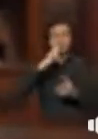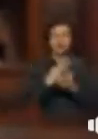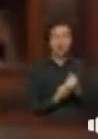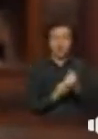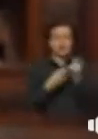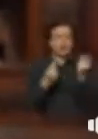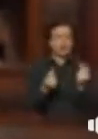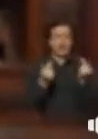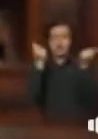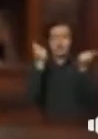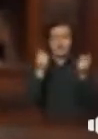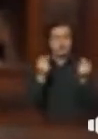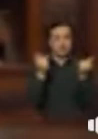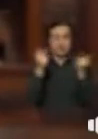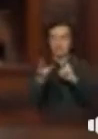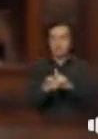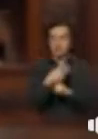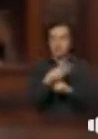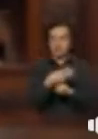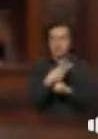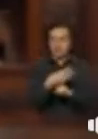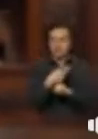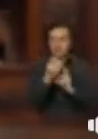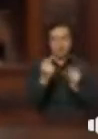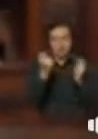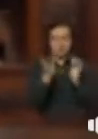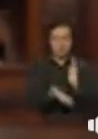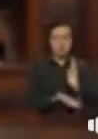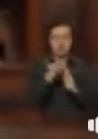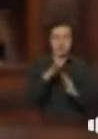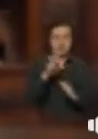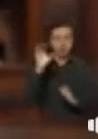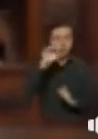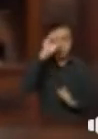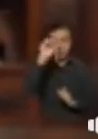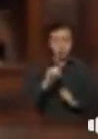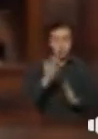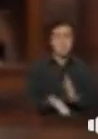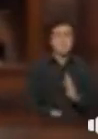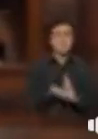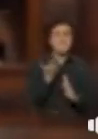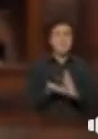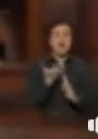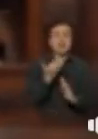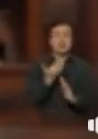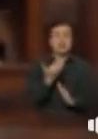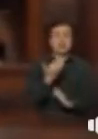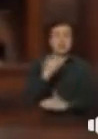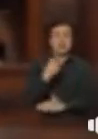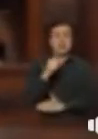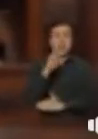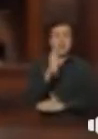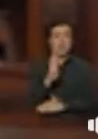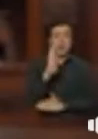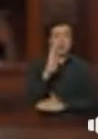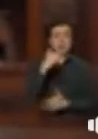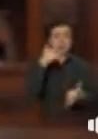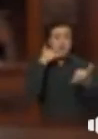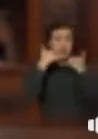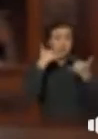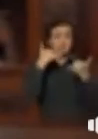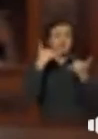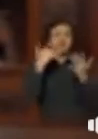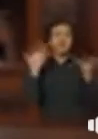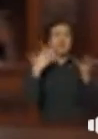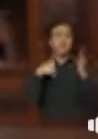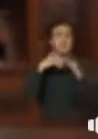de velocidad en internet fijo y el aumento en un 50% en los gigabytes en servicios de telefonía.